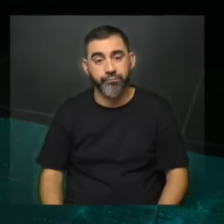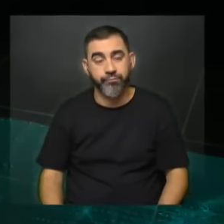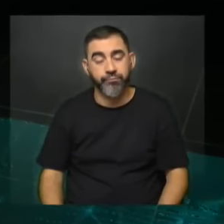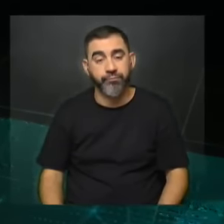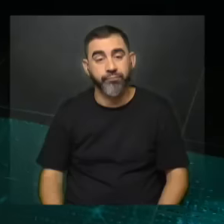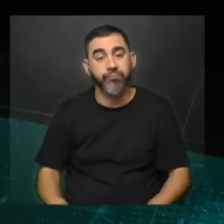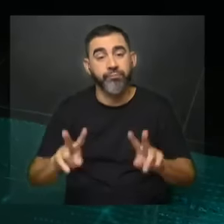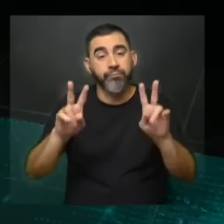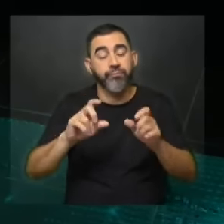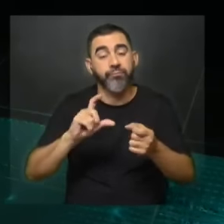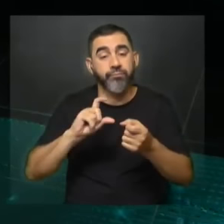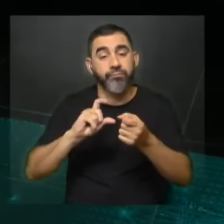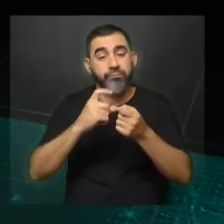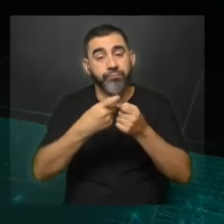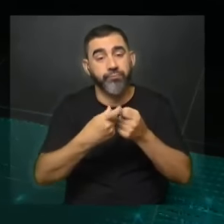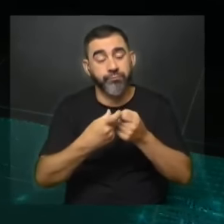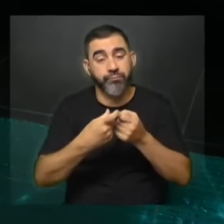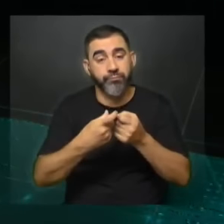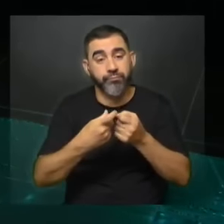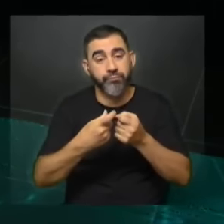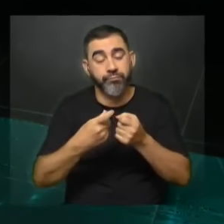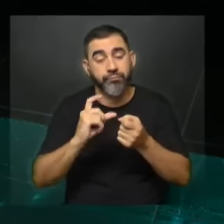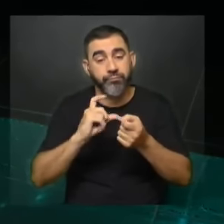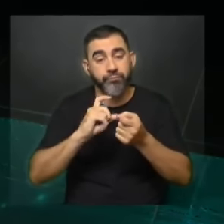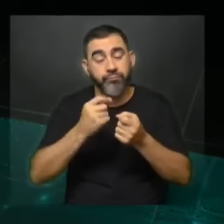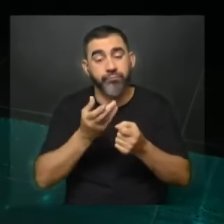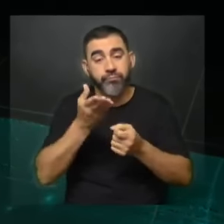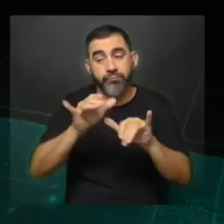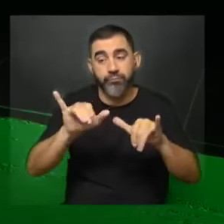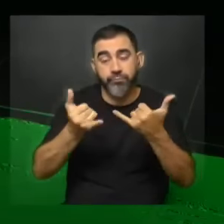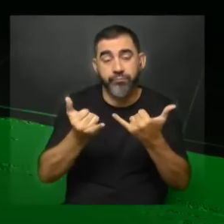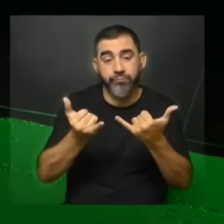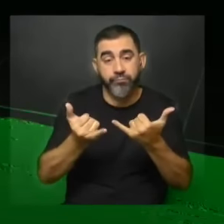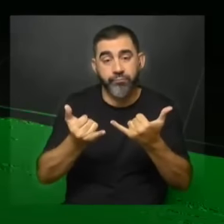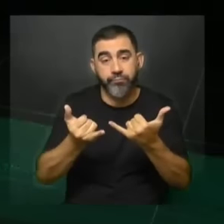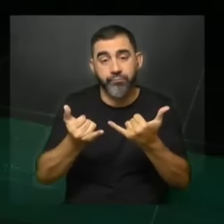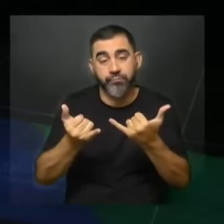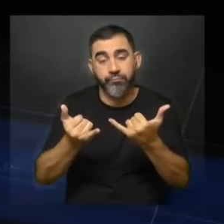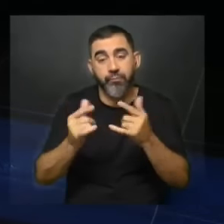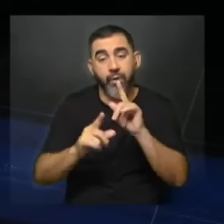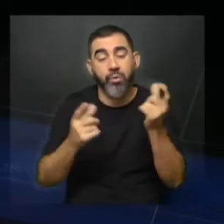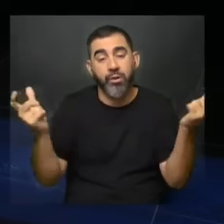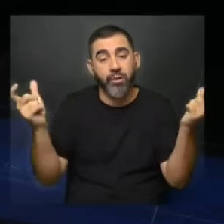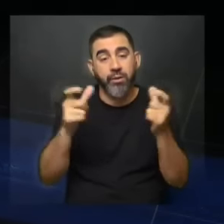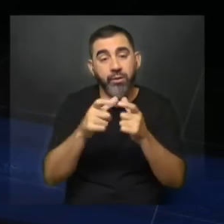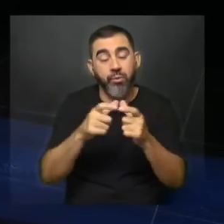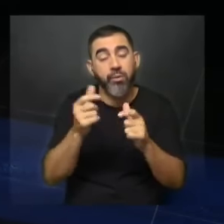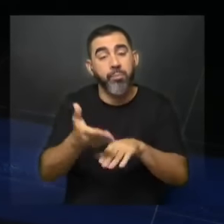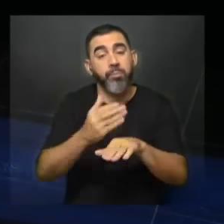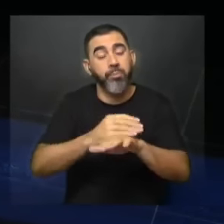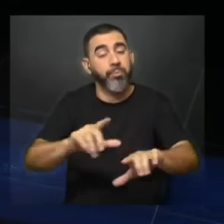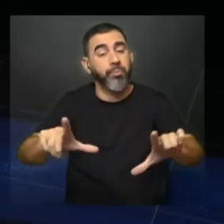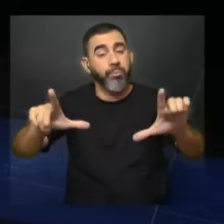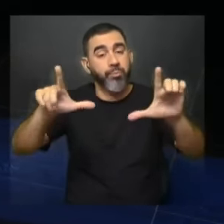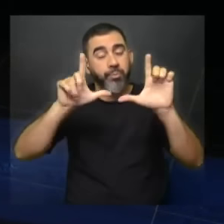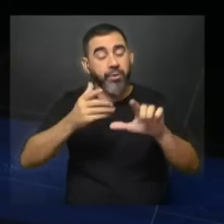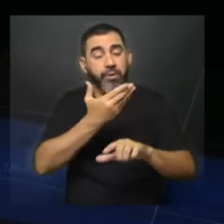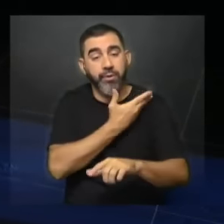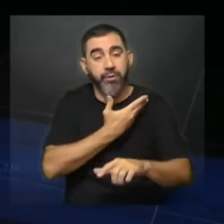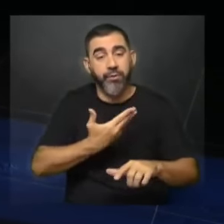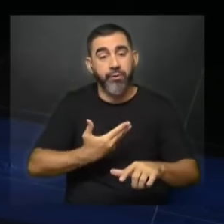asuntos sindicales porque el gremio de pedido ya viene manteniendo una serie de encuentros con precandidatos y precandidatas